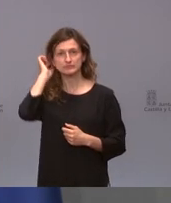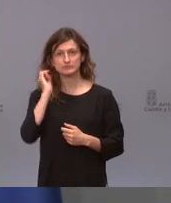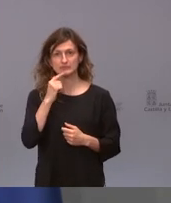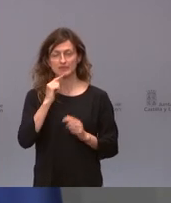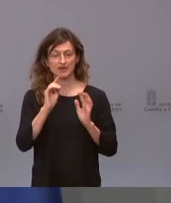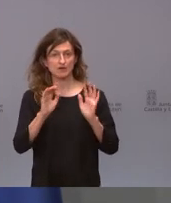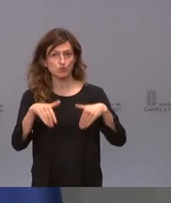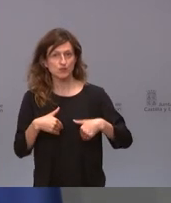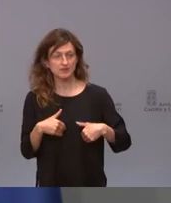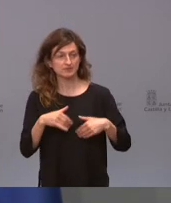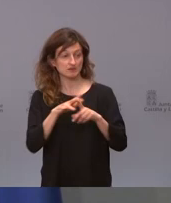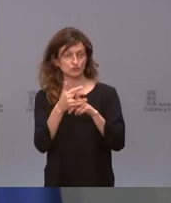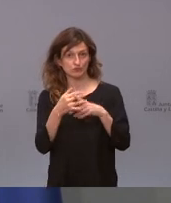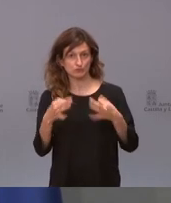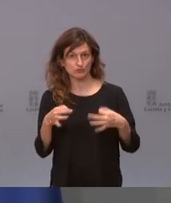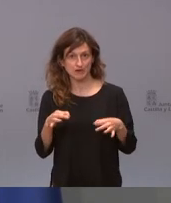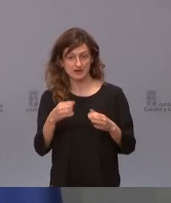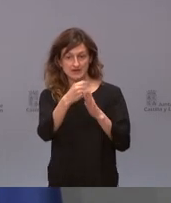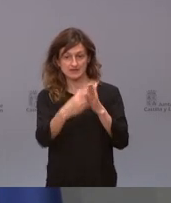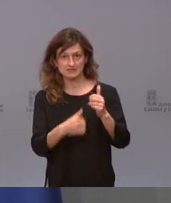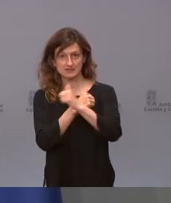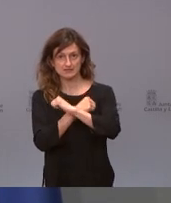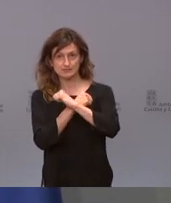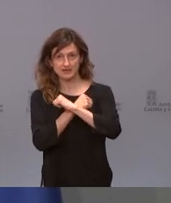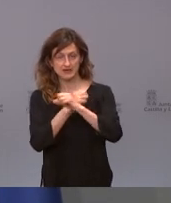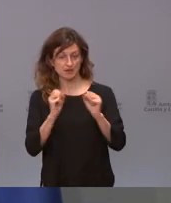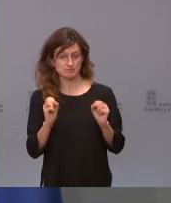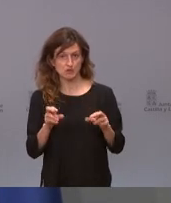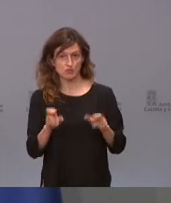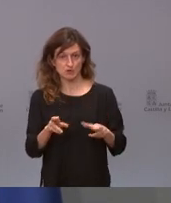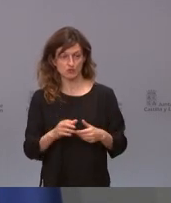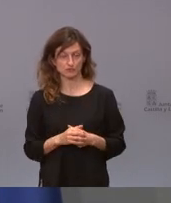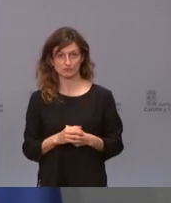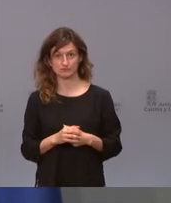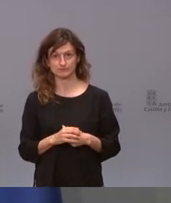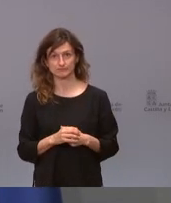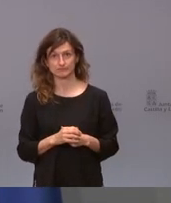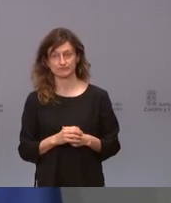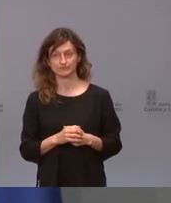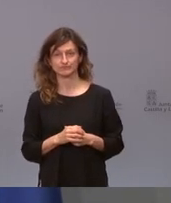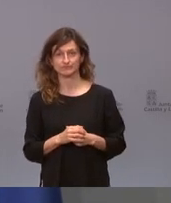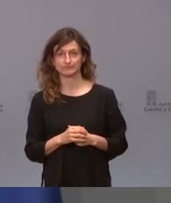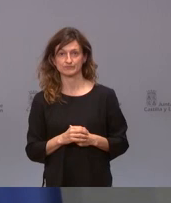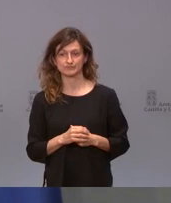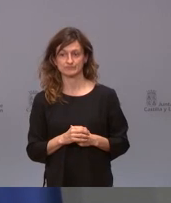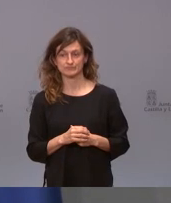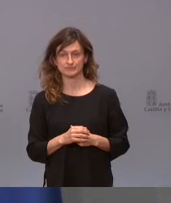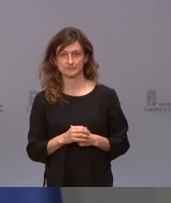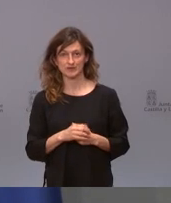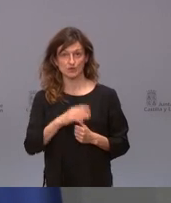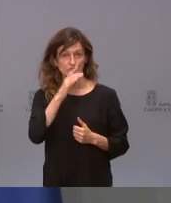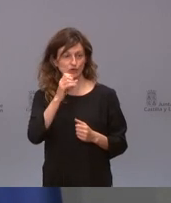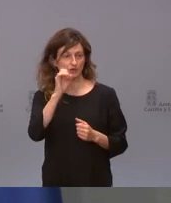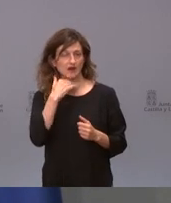normalidad bueno las listas de espera pues han empeorado lo que esperábamos que sucediera es decir no ha habido una gran